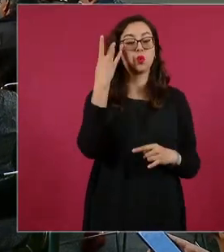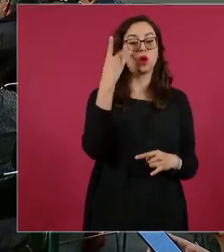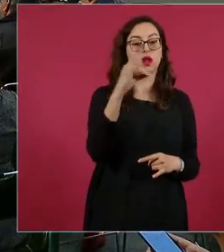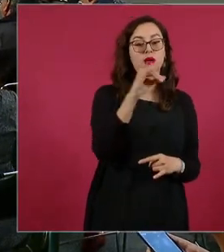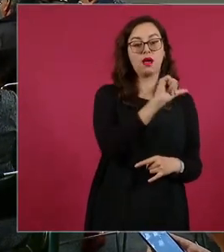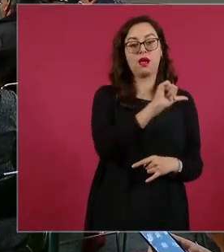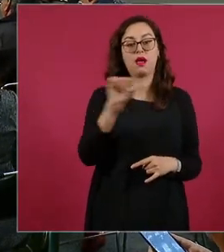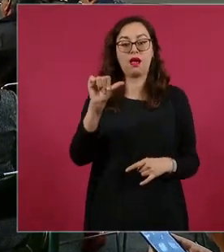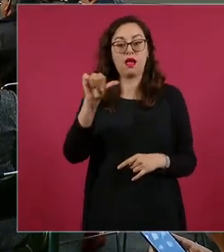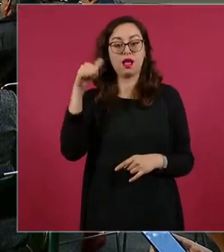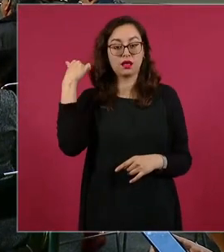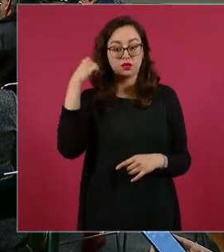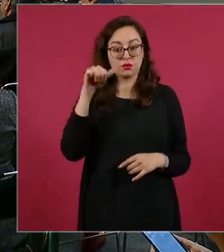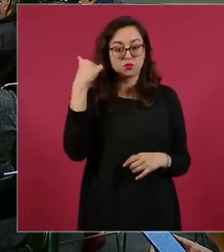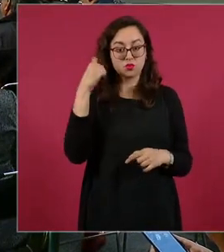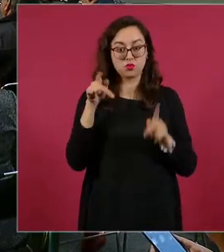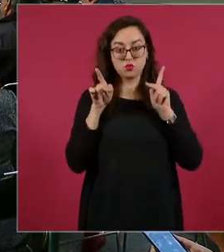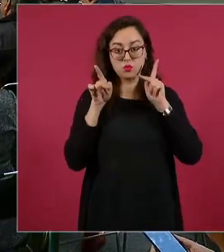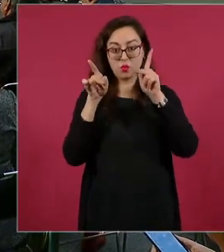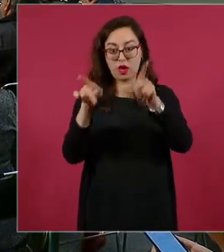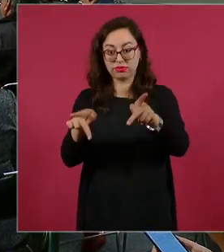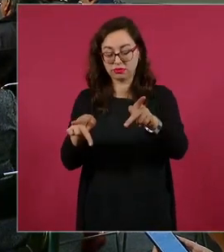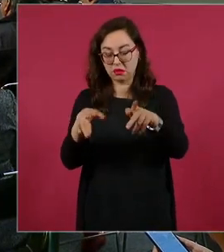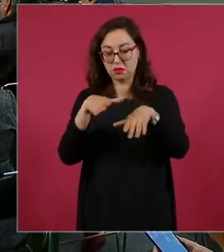pero aquí ya no hay nada